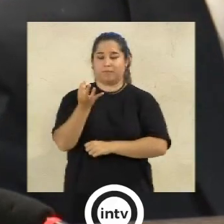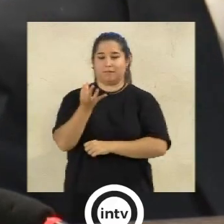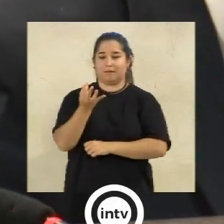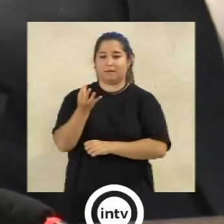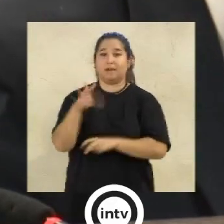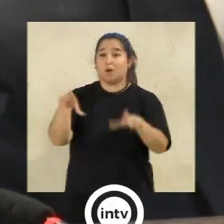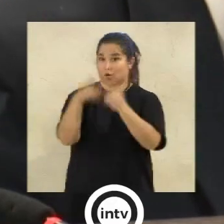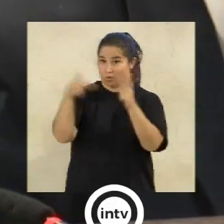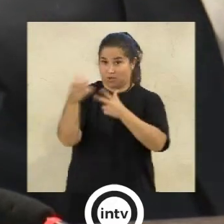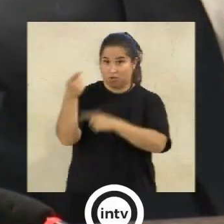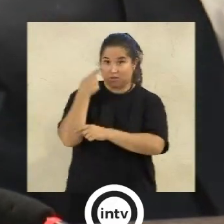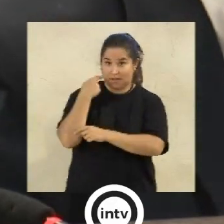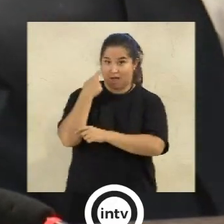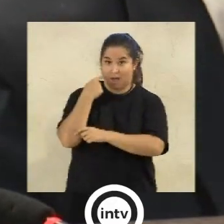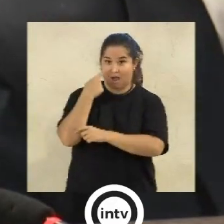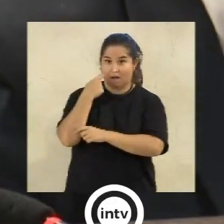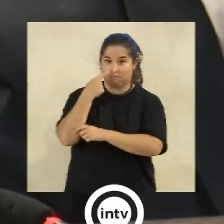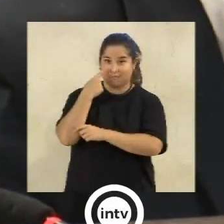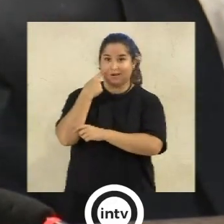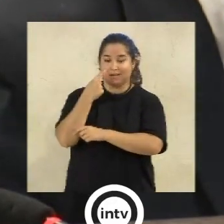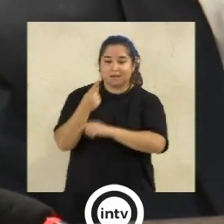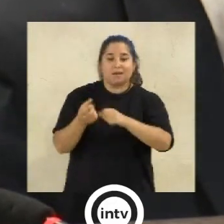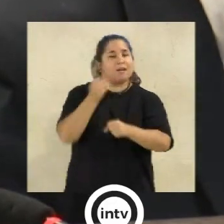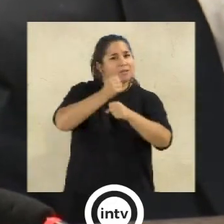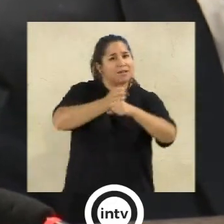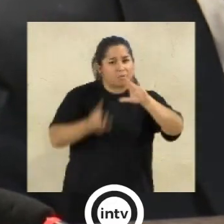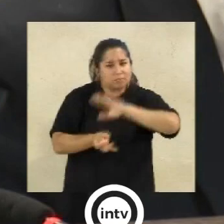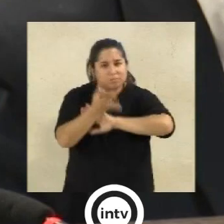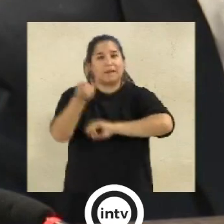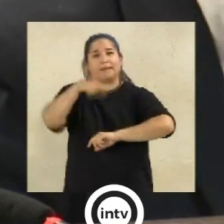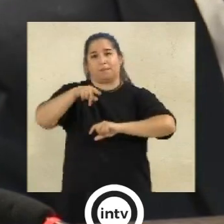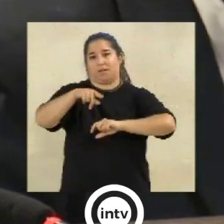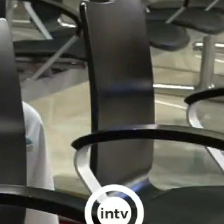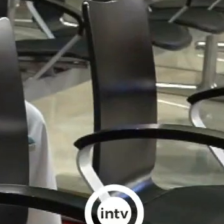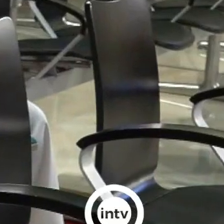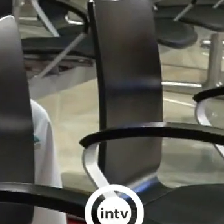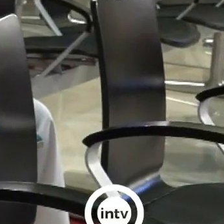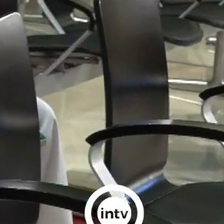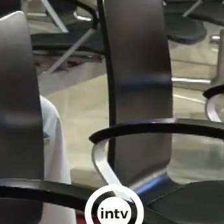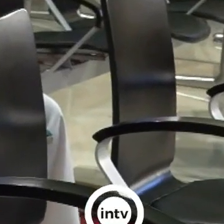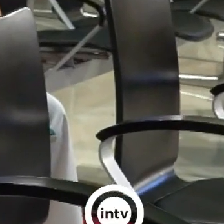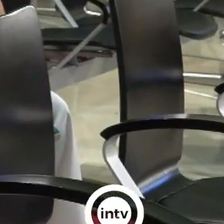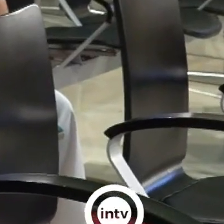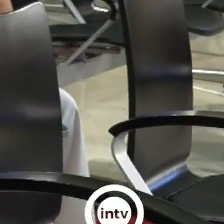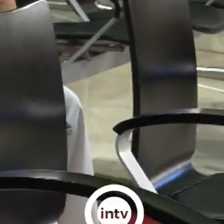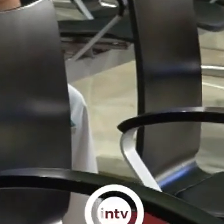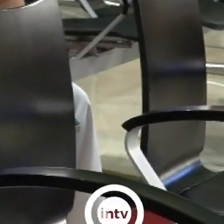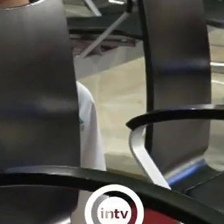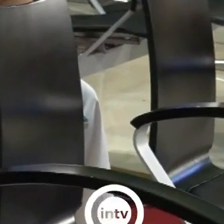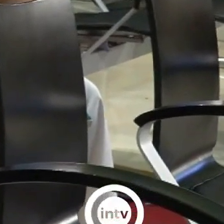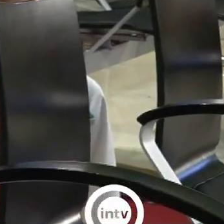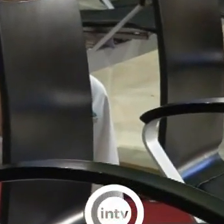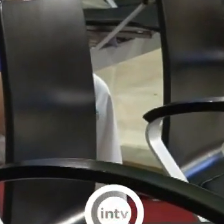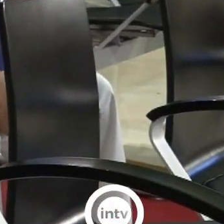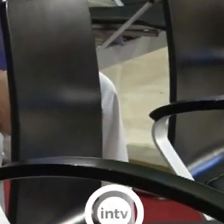en en Almería y a nivel de España em para optimizar los recursos medida que solo ha